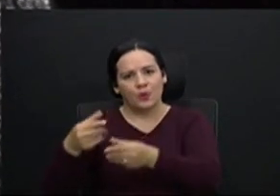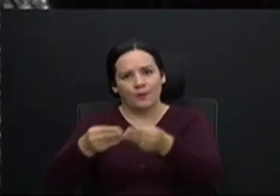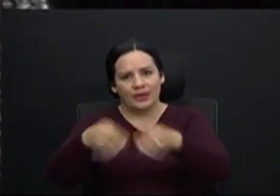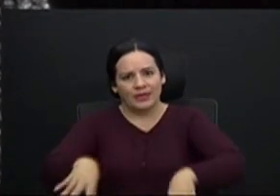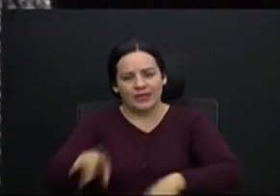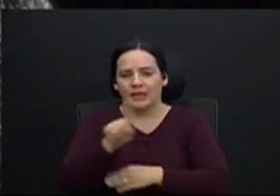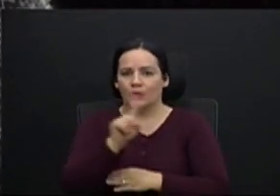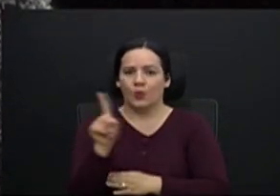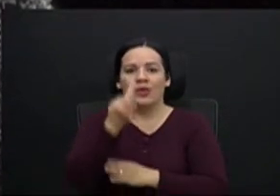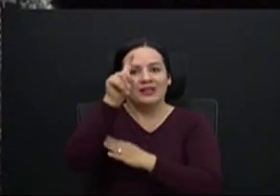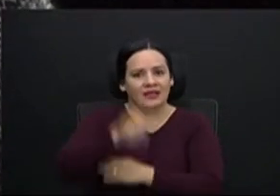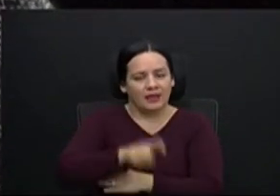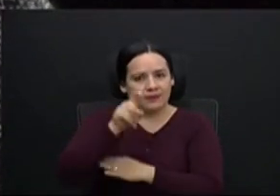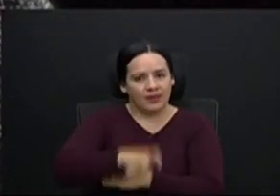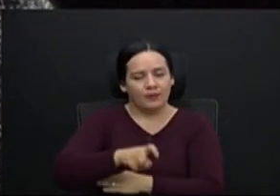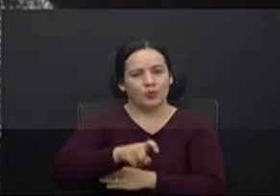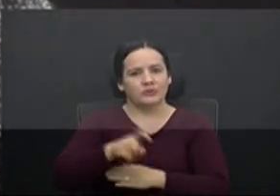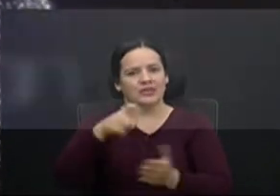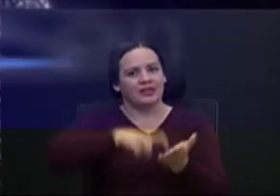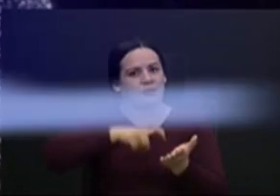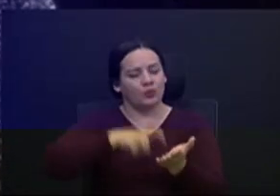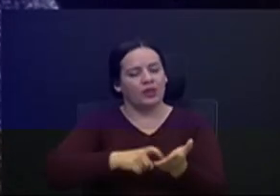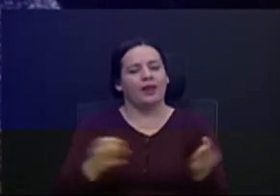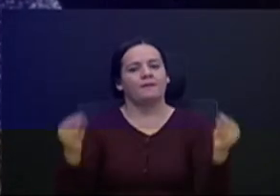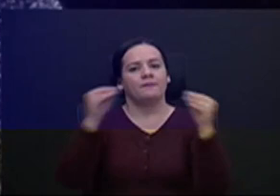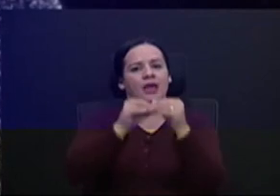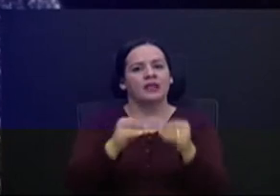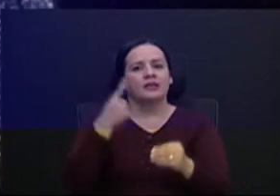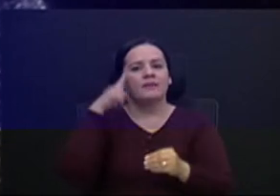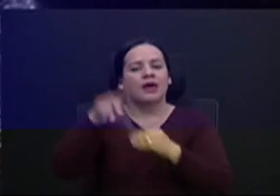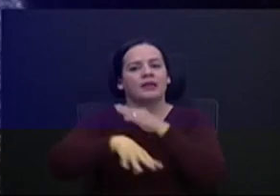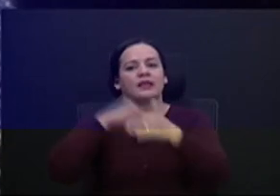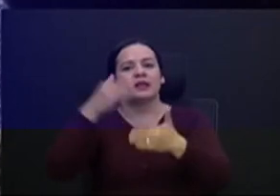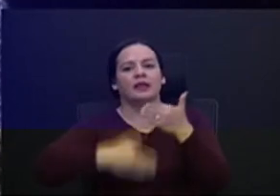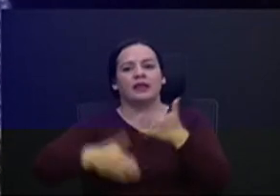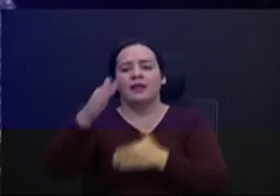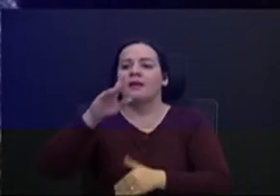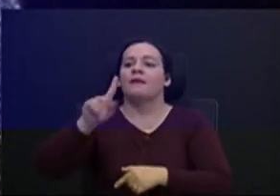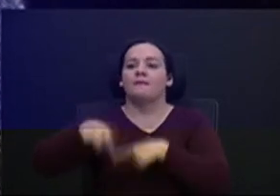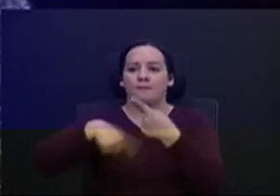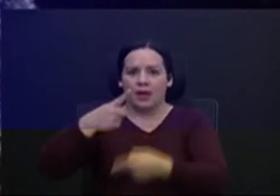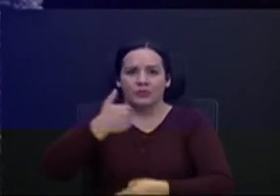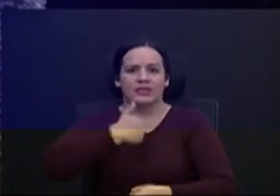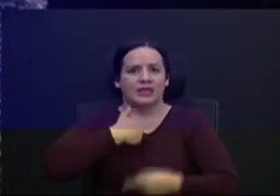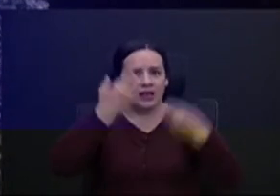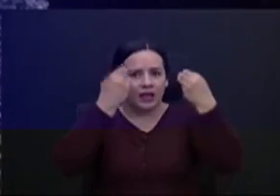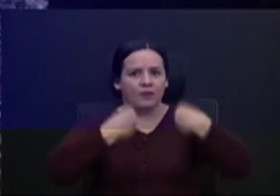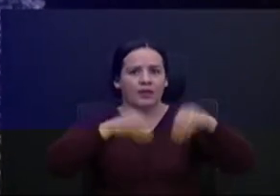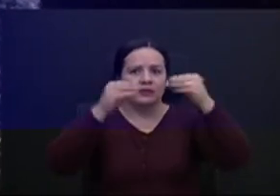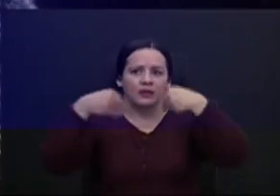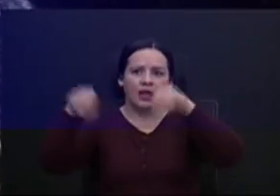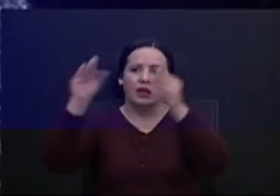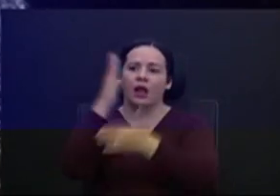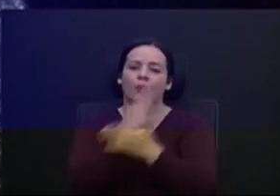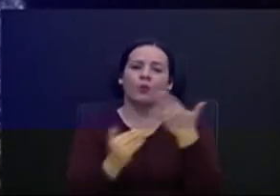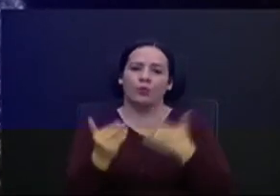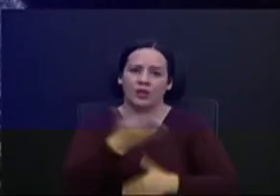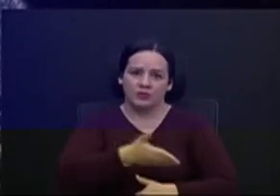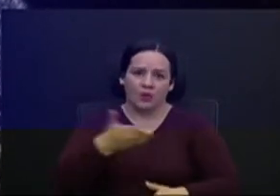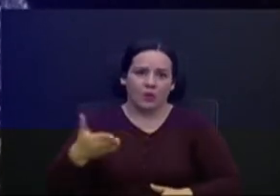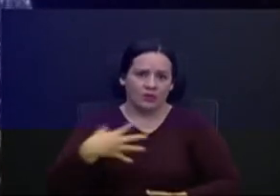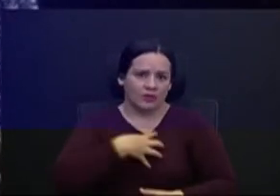más para salir adelante como país. Vamos a tener que vender algunos activos